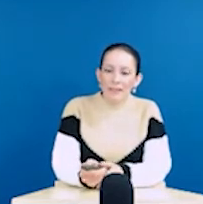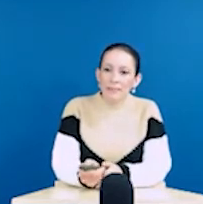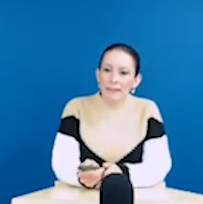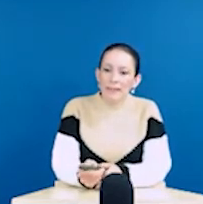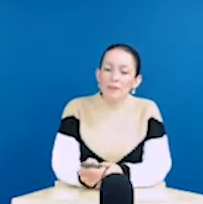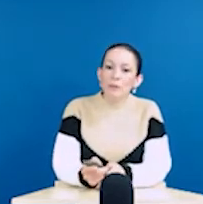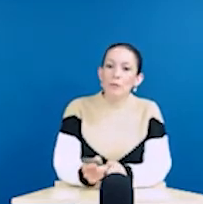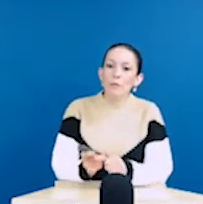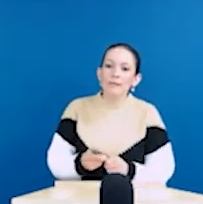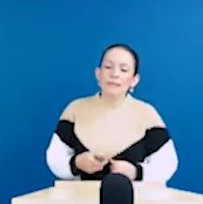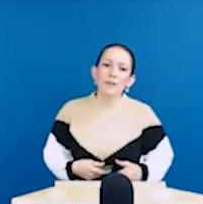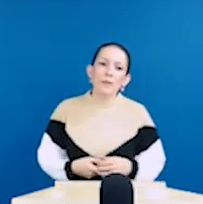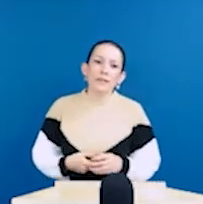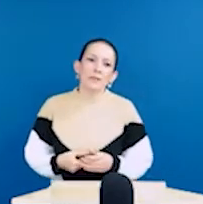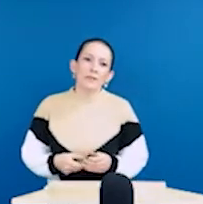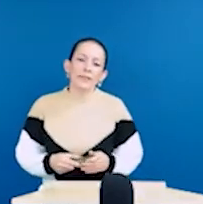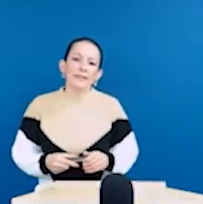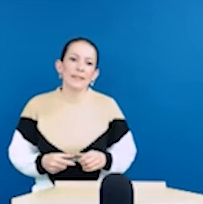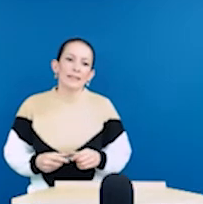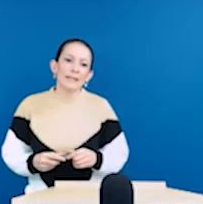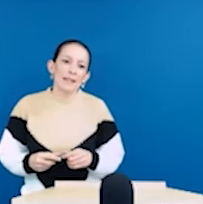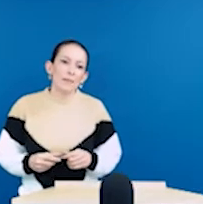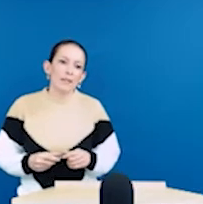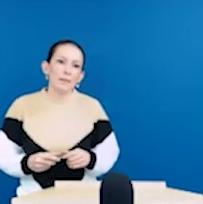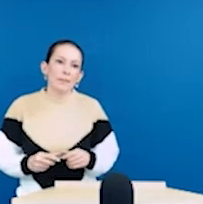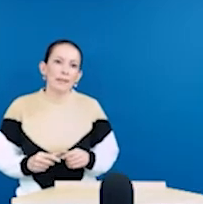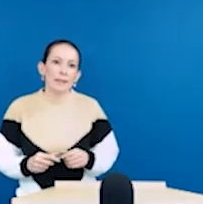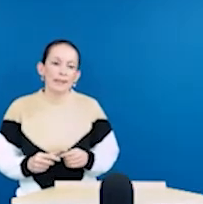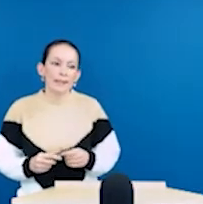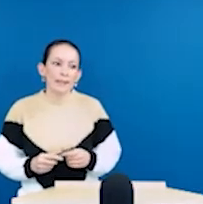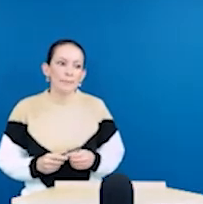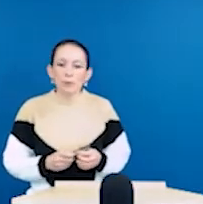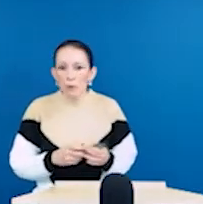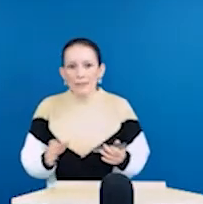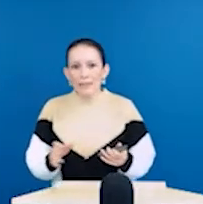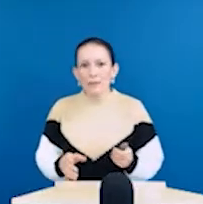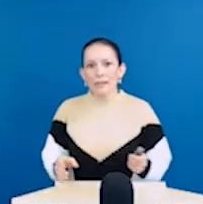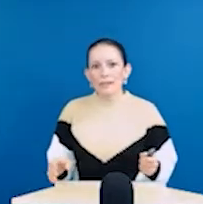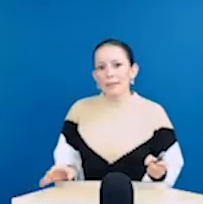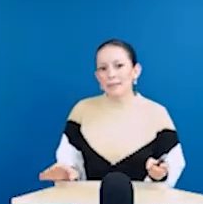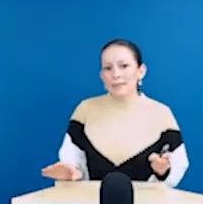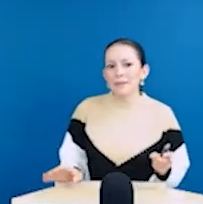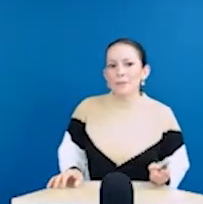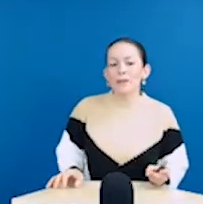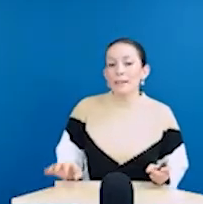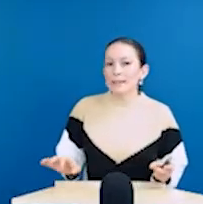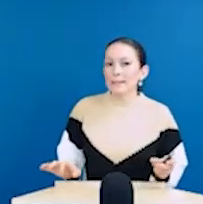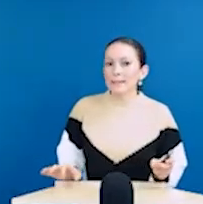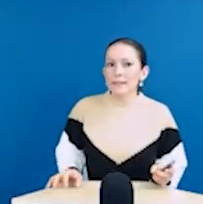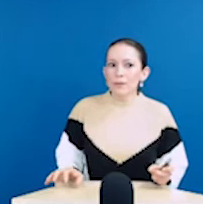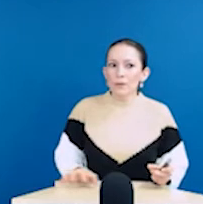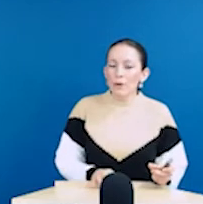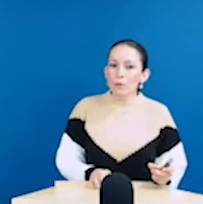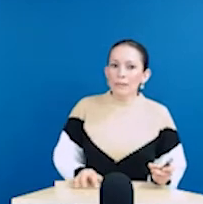en actividades básicas. Cuando un paciente nuestro está en la sala de quimioterapia, todas las actividades básicas como